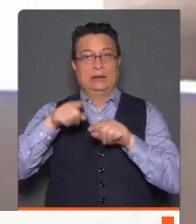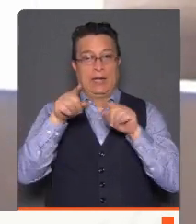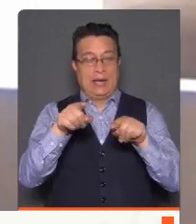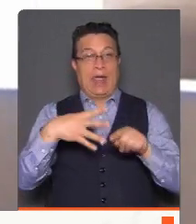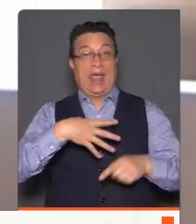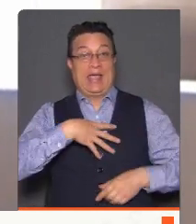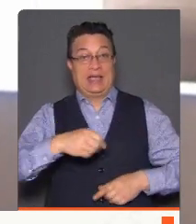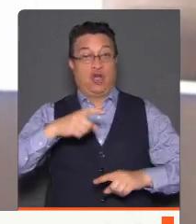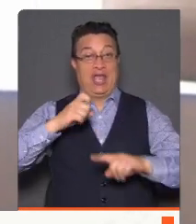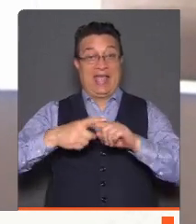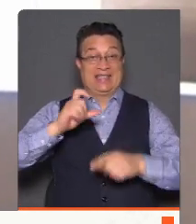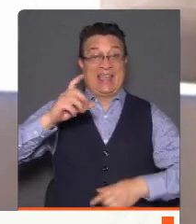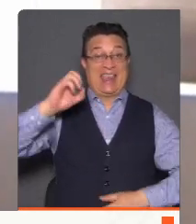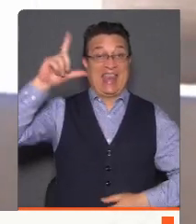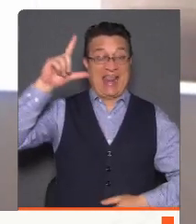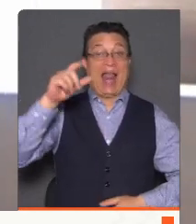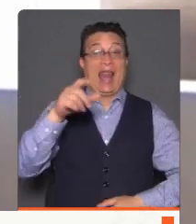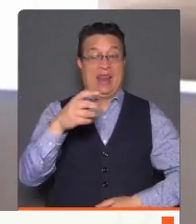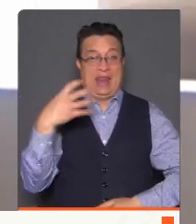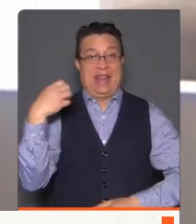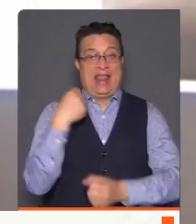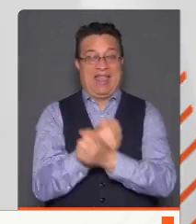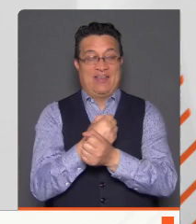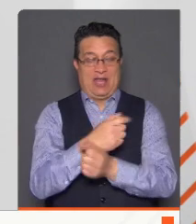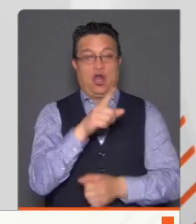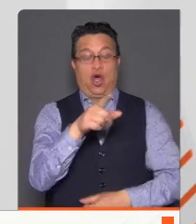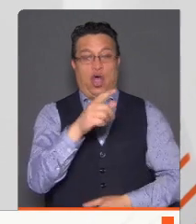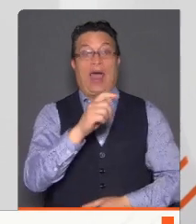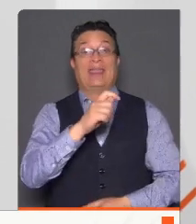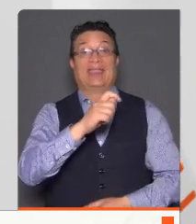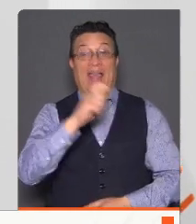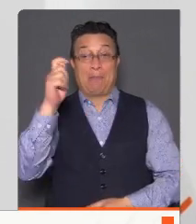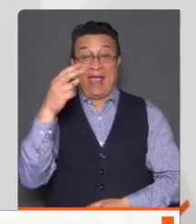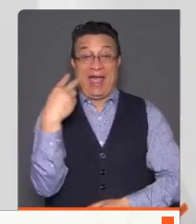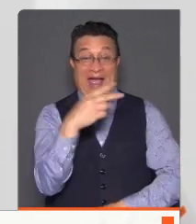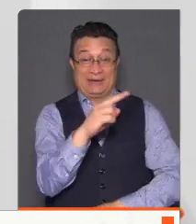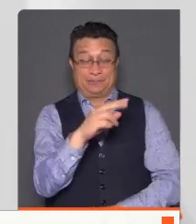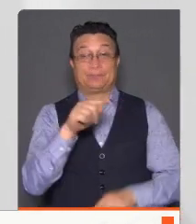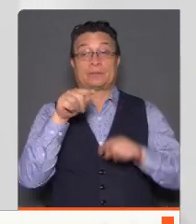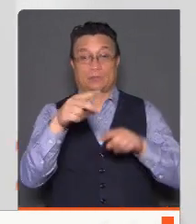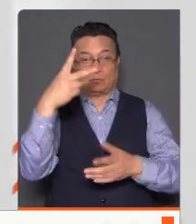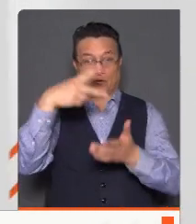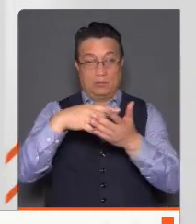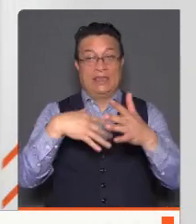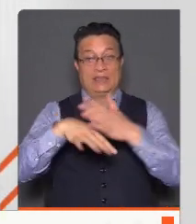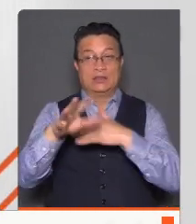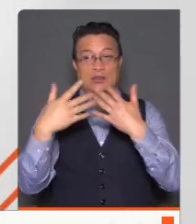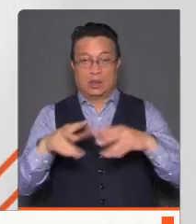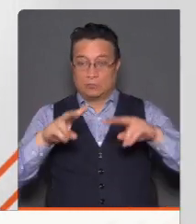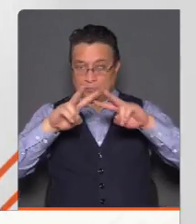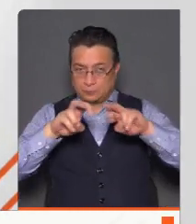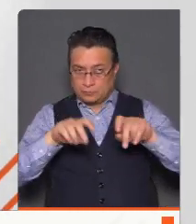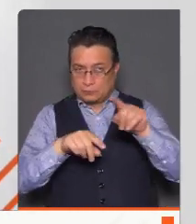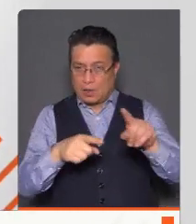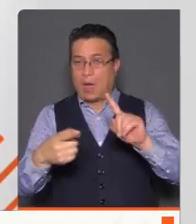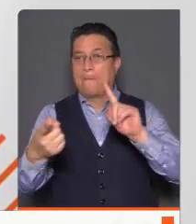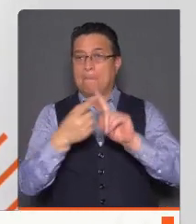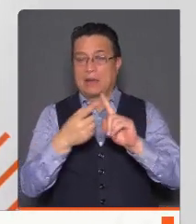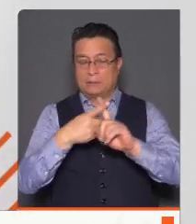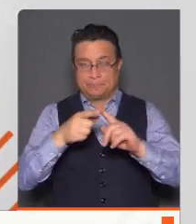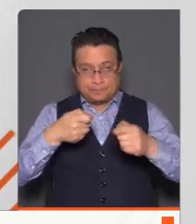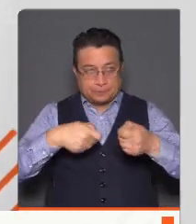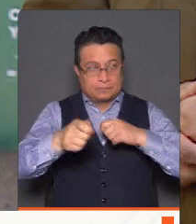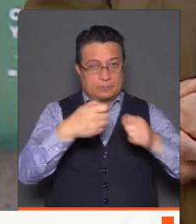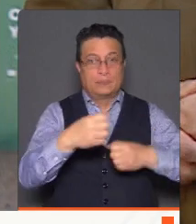del ex general de zona de Tarapacá, Claudio Nach, en 2015 ya había sido investigado por su participación en el tráfico de